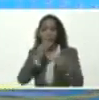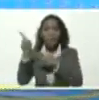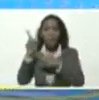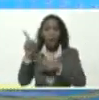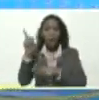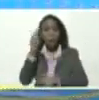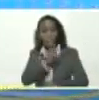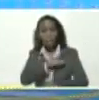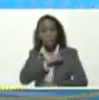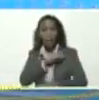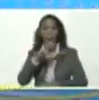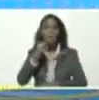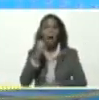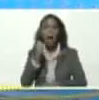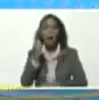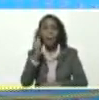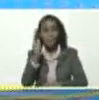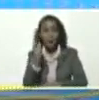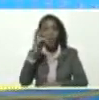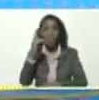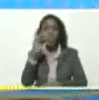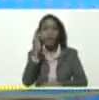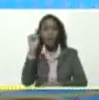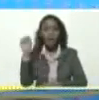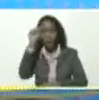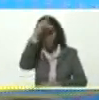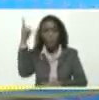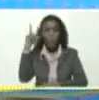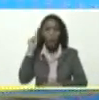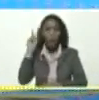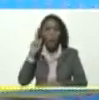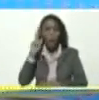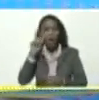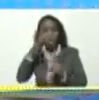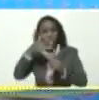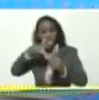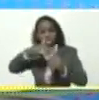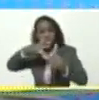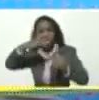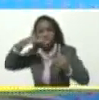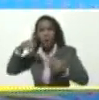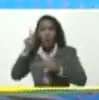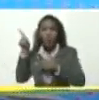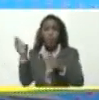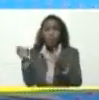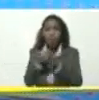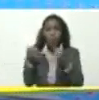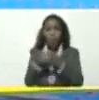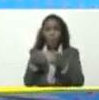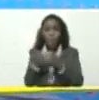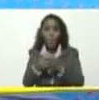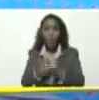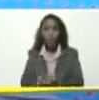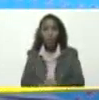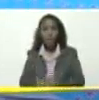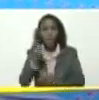Madrid. Leopoldo López está detrás con sus grupos